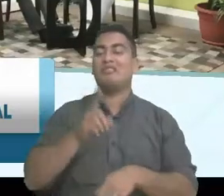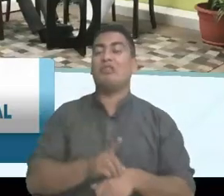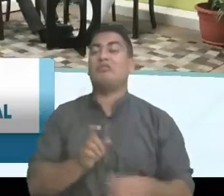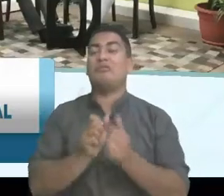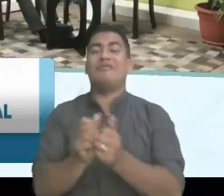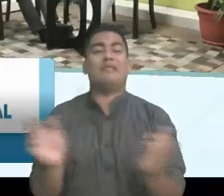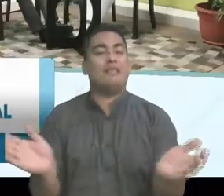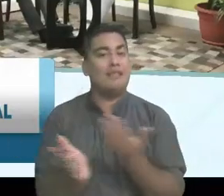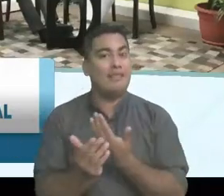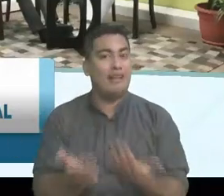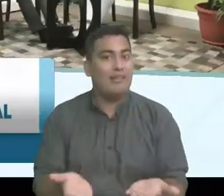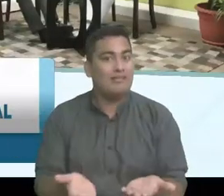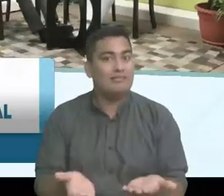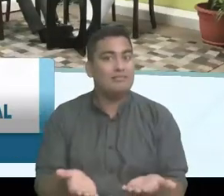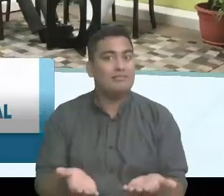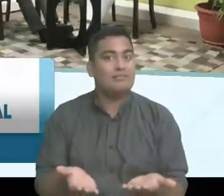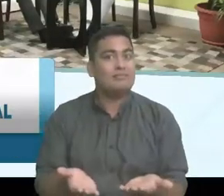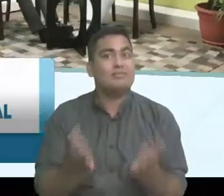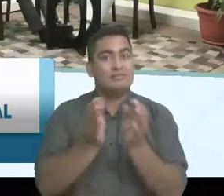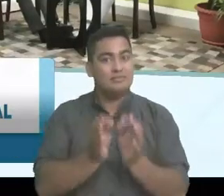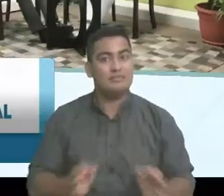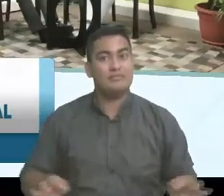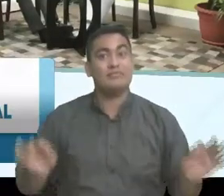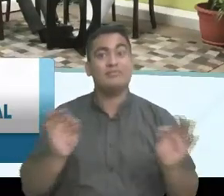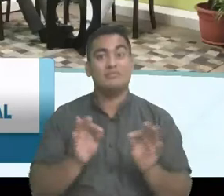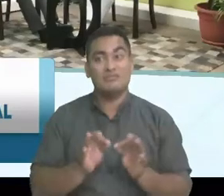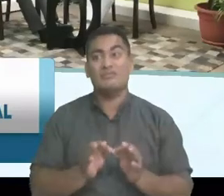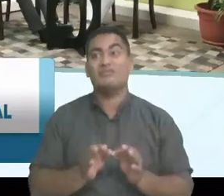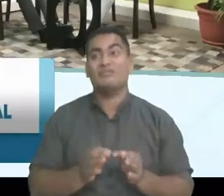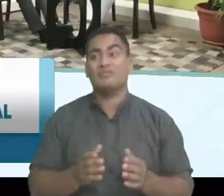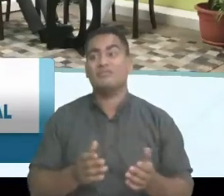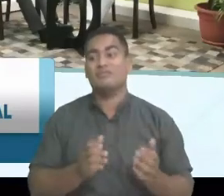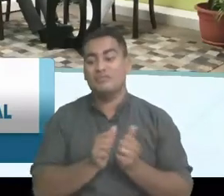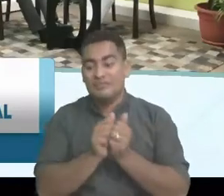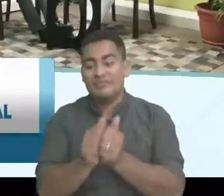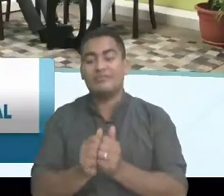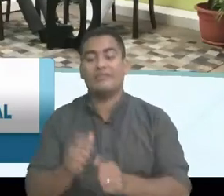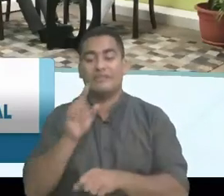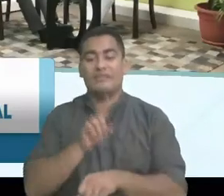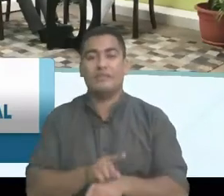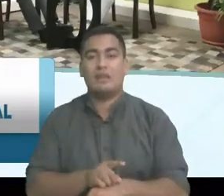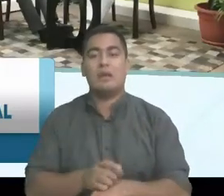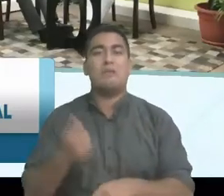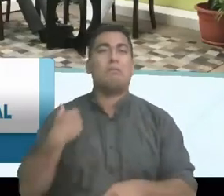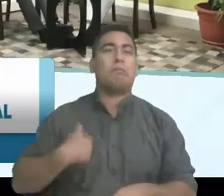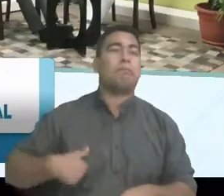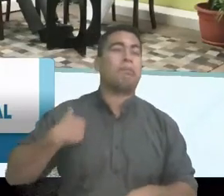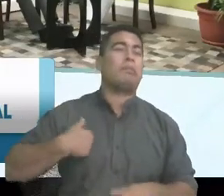Y eso no debería de ser así. ¿Qué consecuencias traería que dejemos pasar que un niño tenga